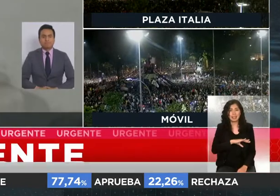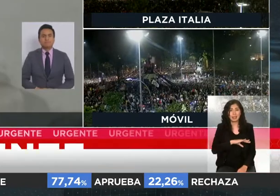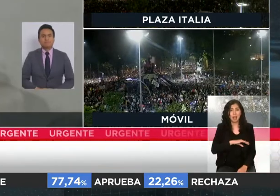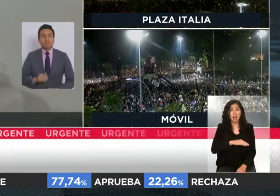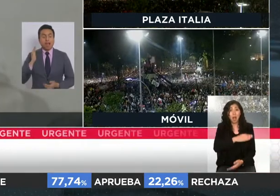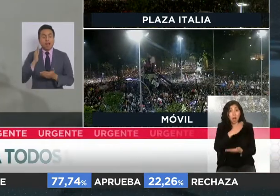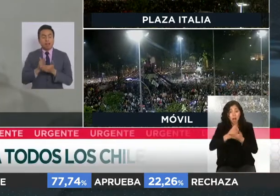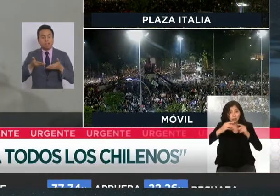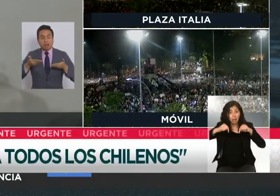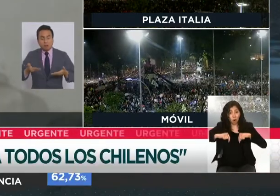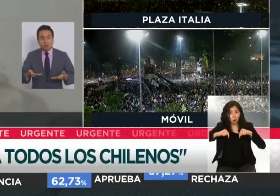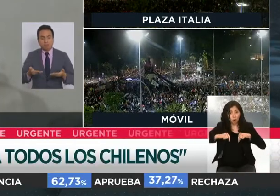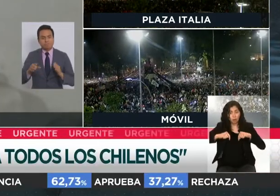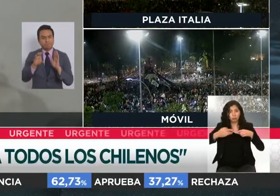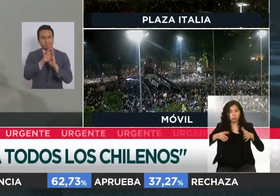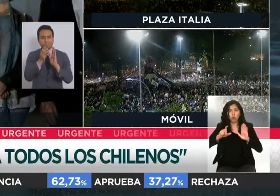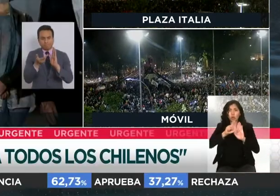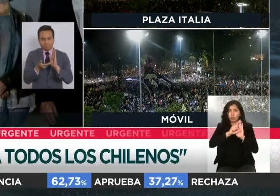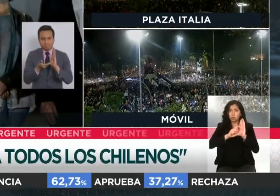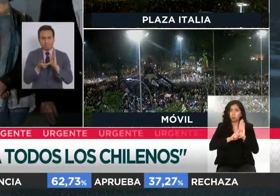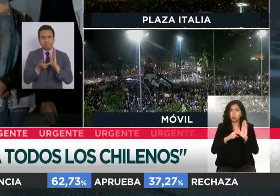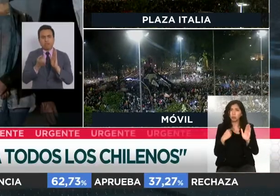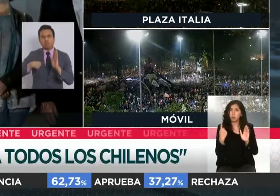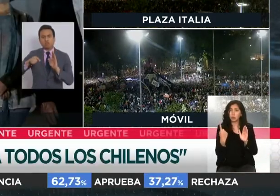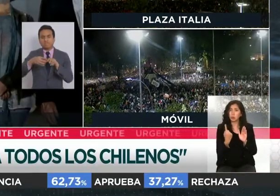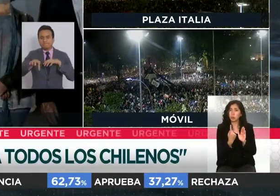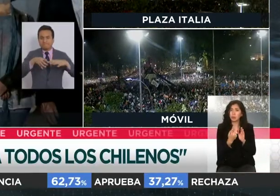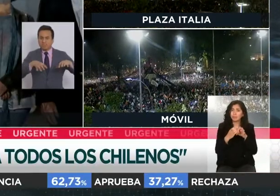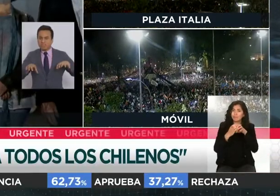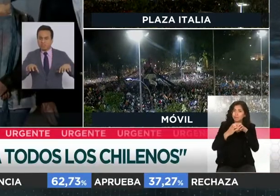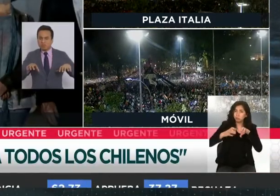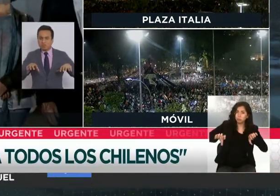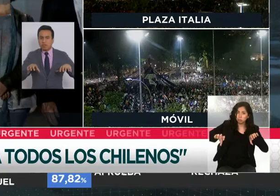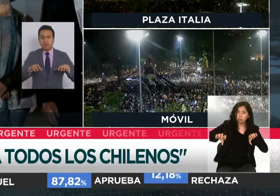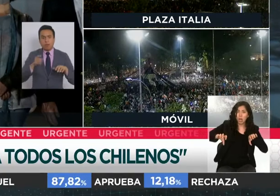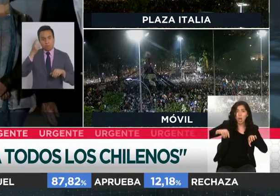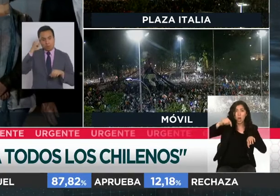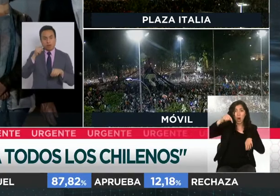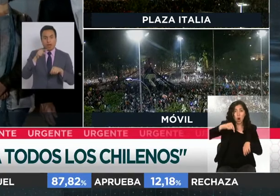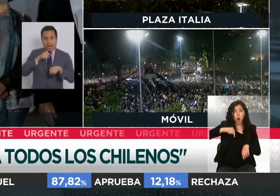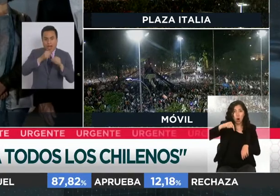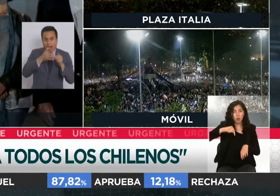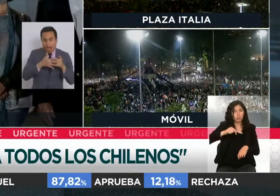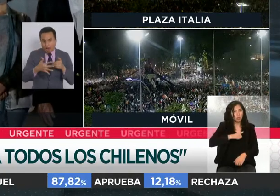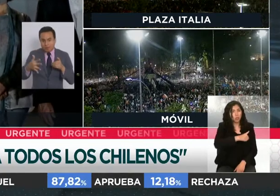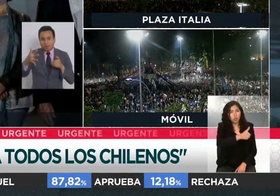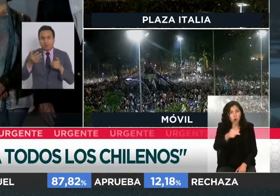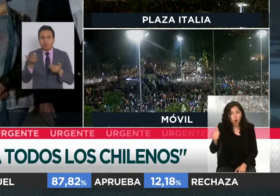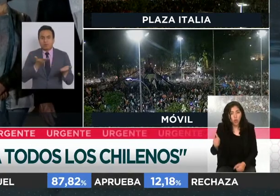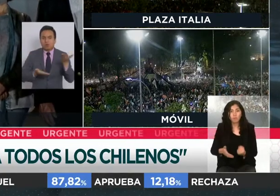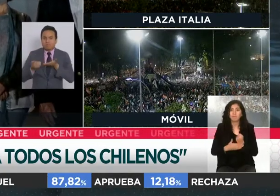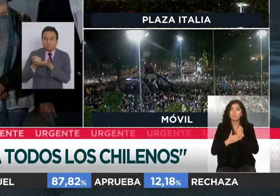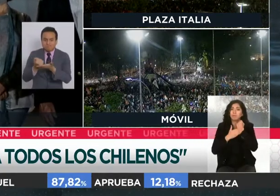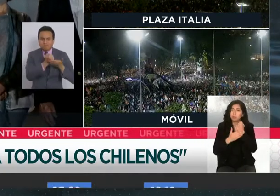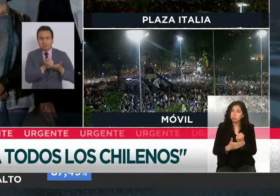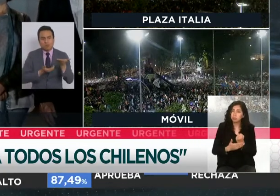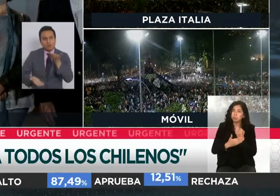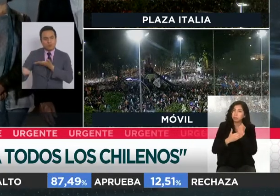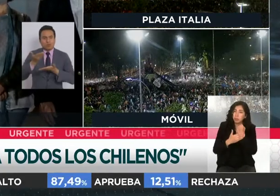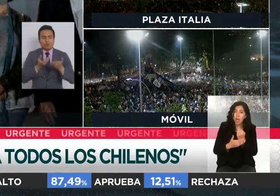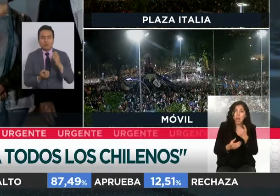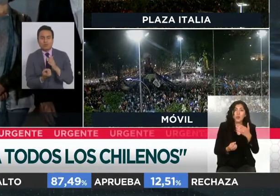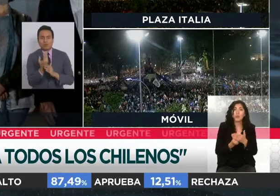Hasta ahora, la constitución nos ha dividido. A partir de hoy, todos debemos colaborar para que la